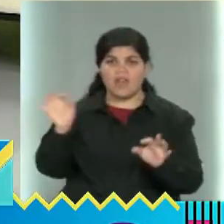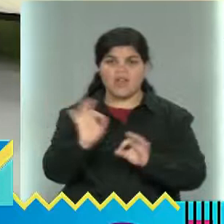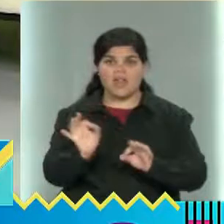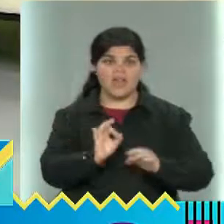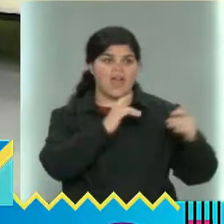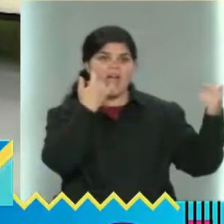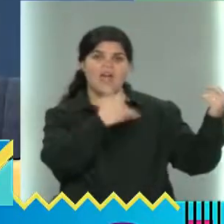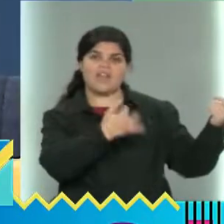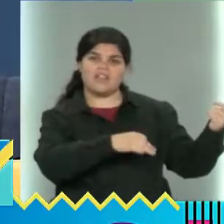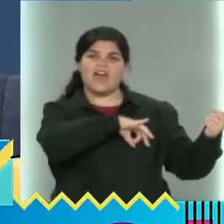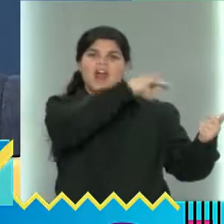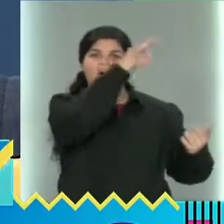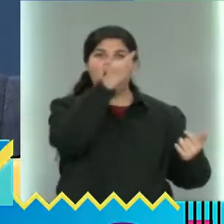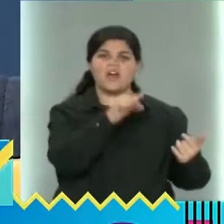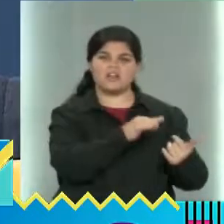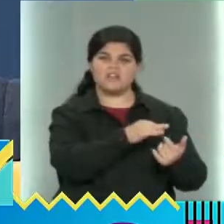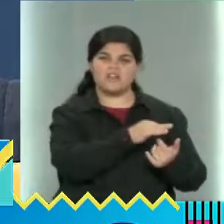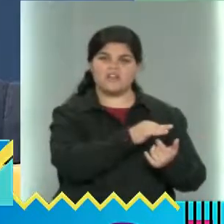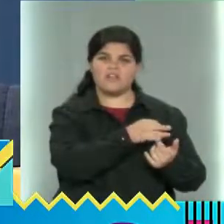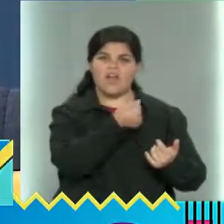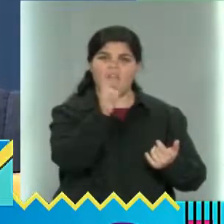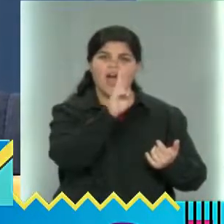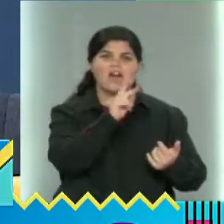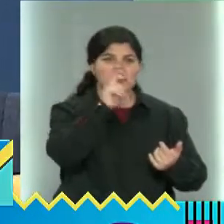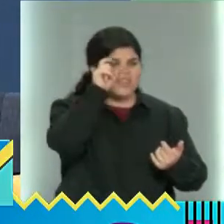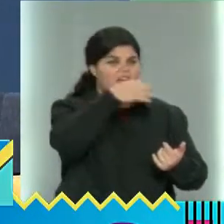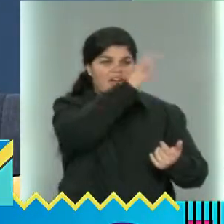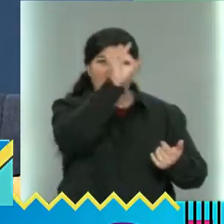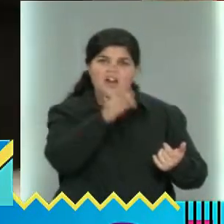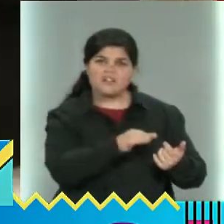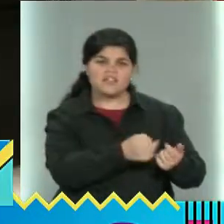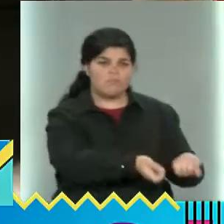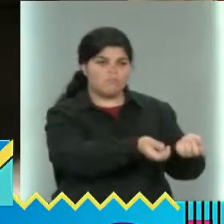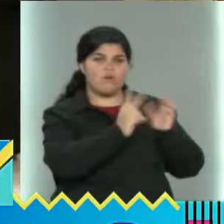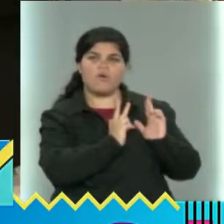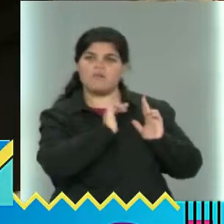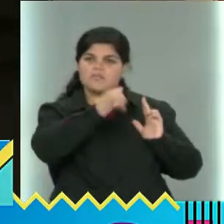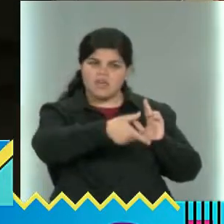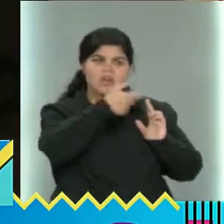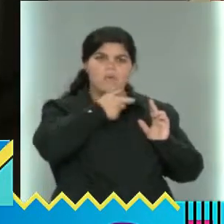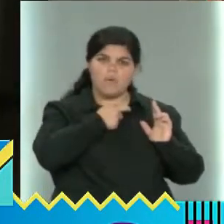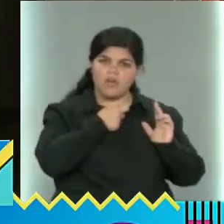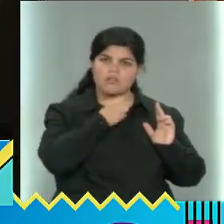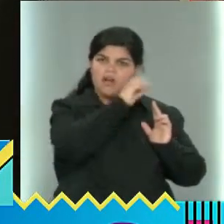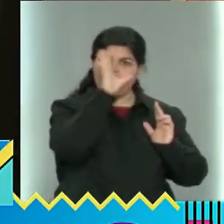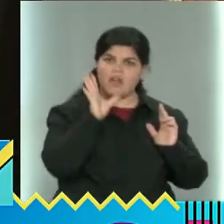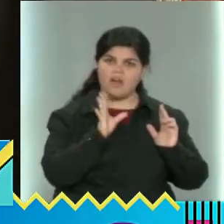dice el arte. El arte eterniza y es la lumbre que usan los pueblos para